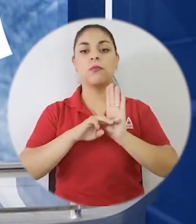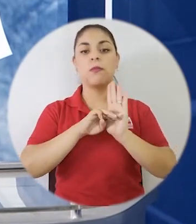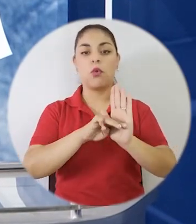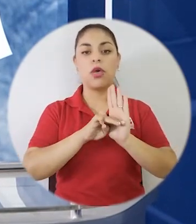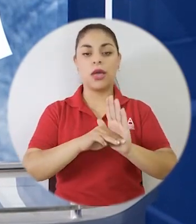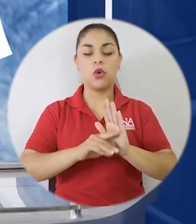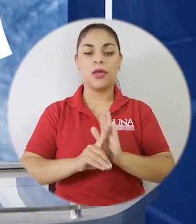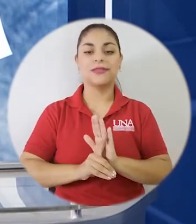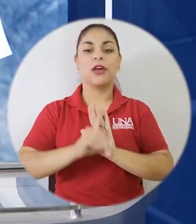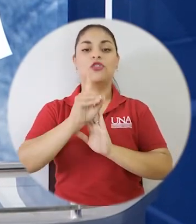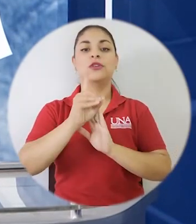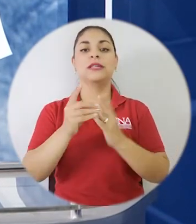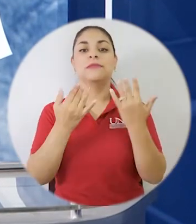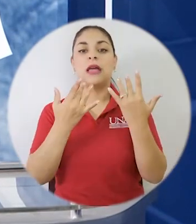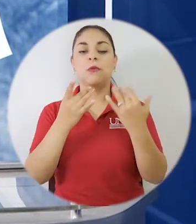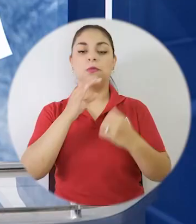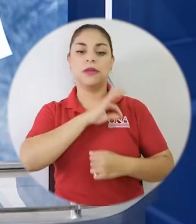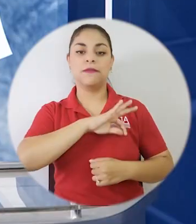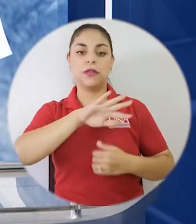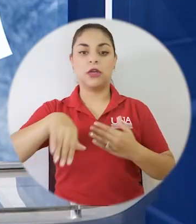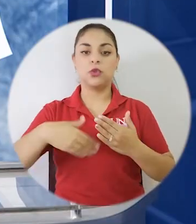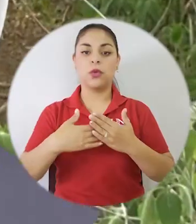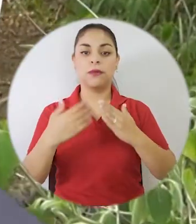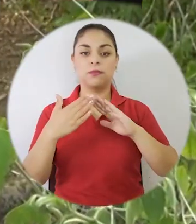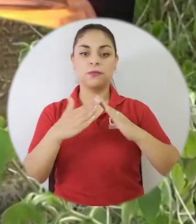de desarrollo que esperamos beneficie a toda la población.